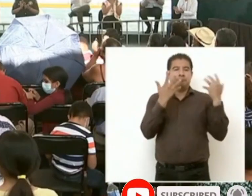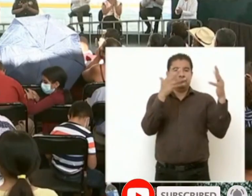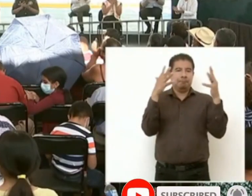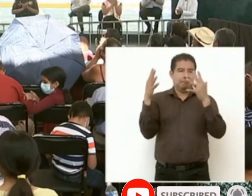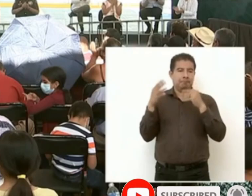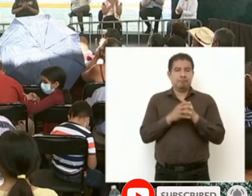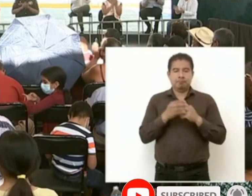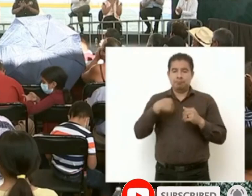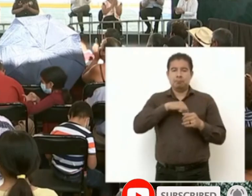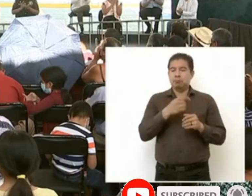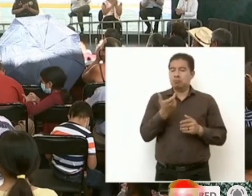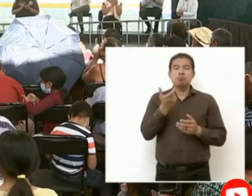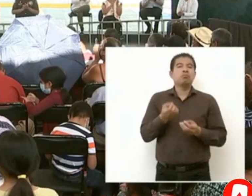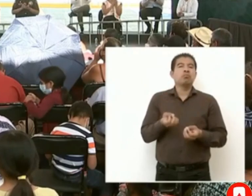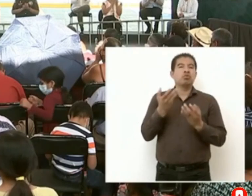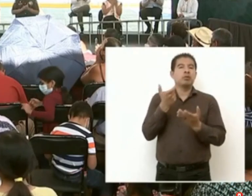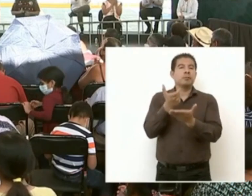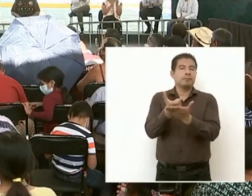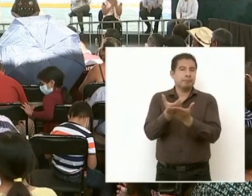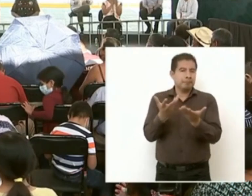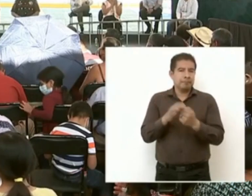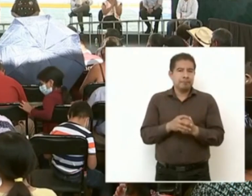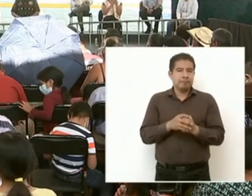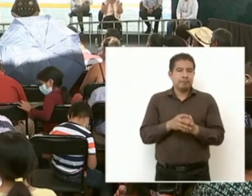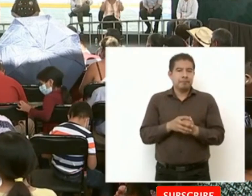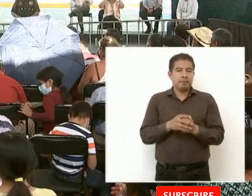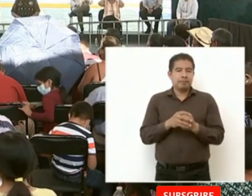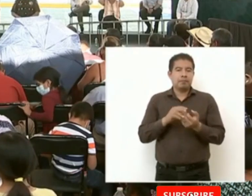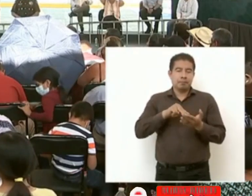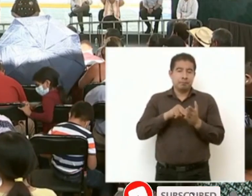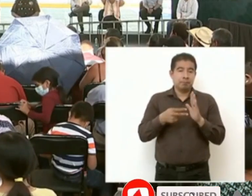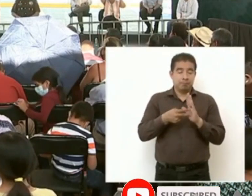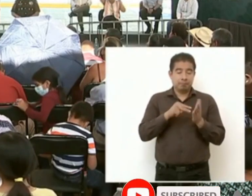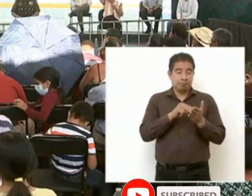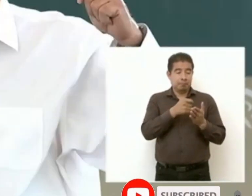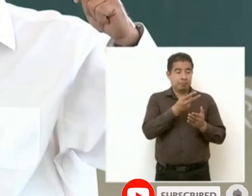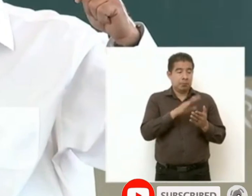¿Y cuánto nos costó? Se les pagó a los constructores 100,000